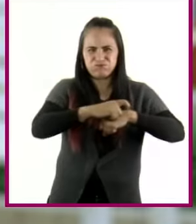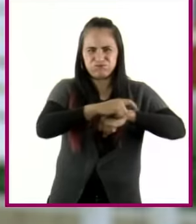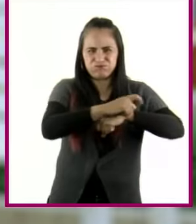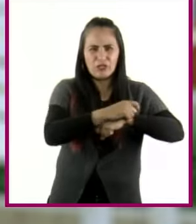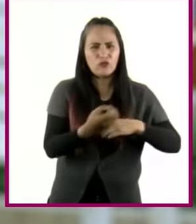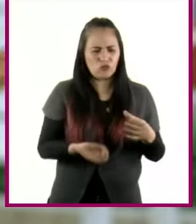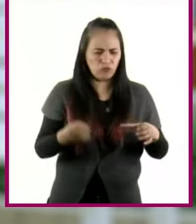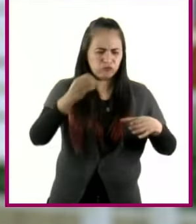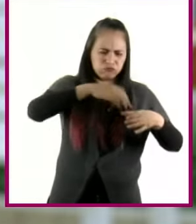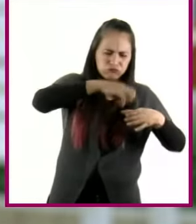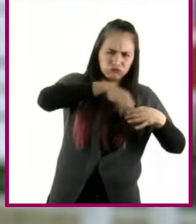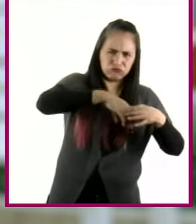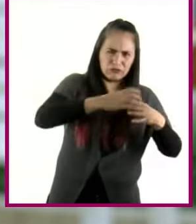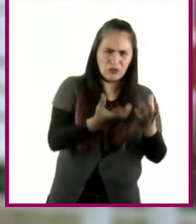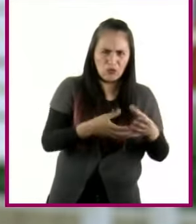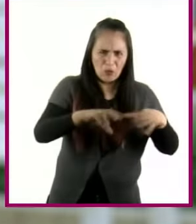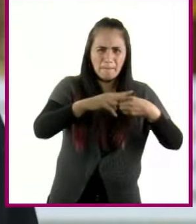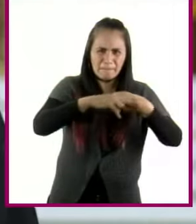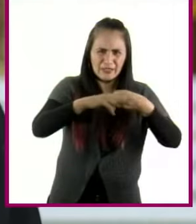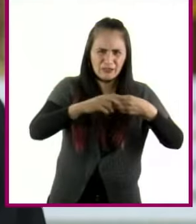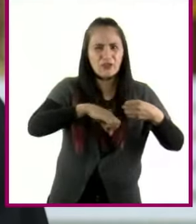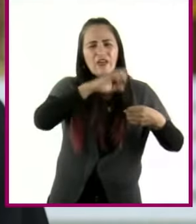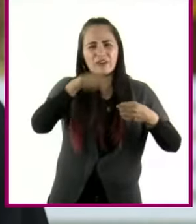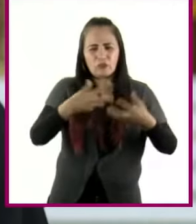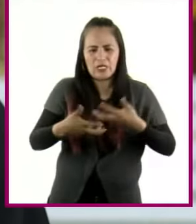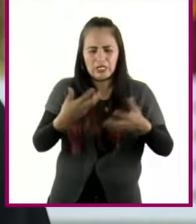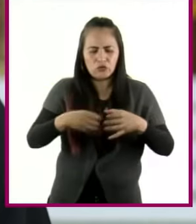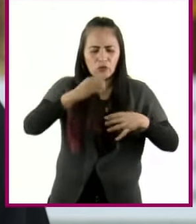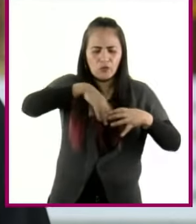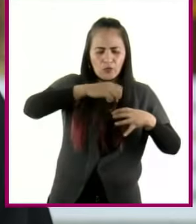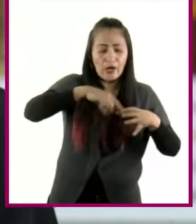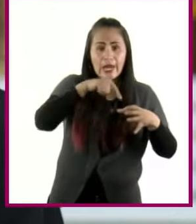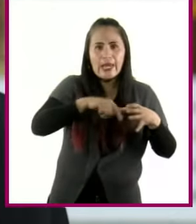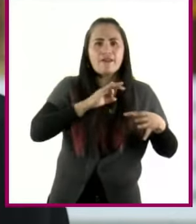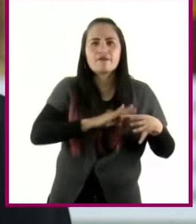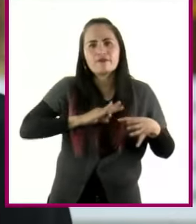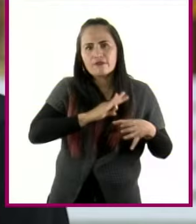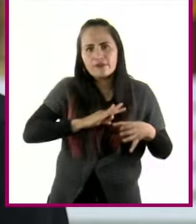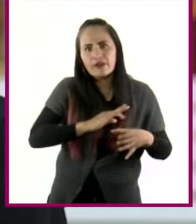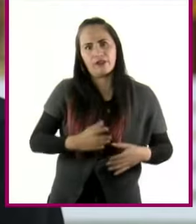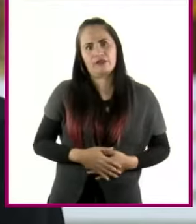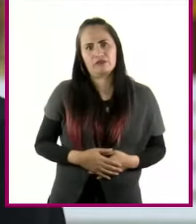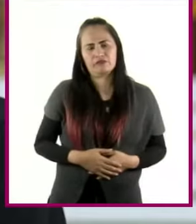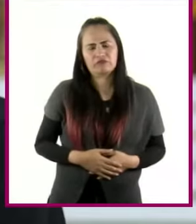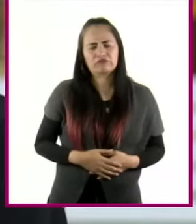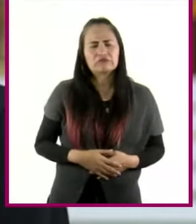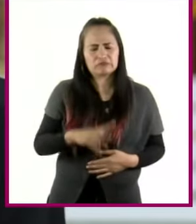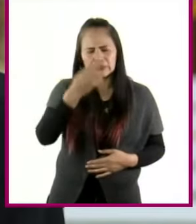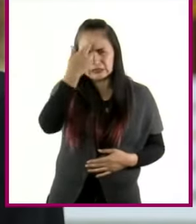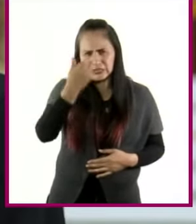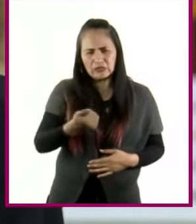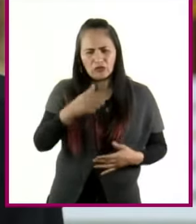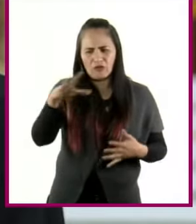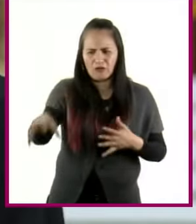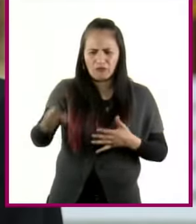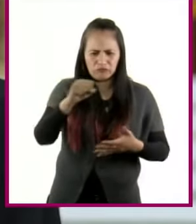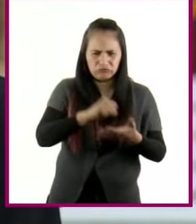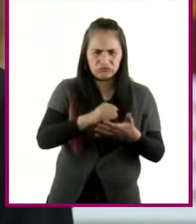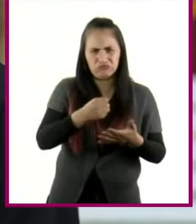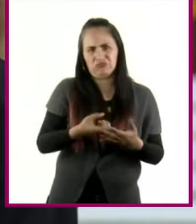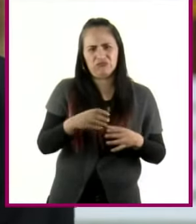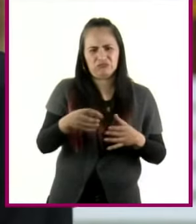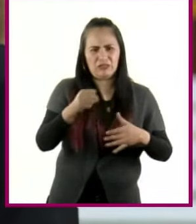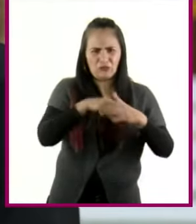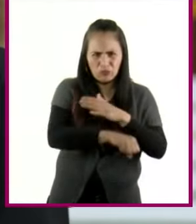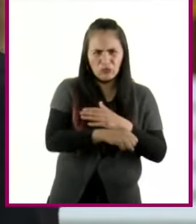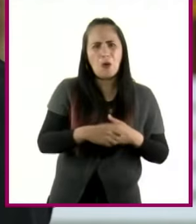darle lechuga para que, según tú, fuera feliz. Tienes razón. No está padre que te encierren solo porque eres un caracol, o